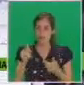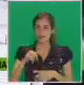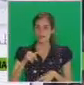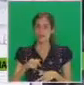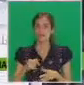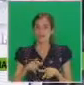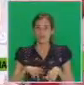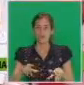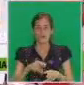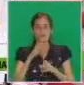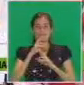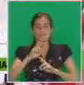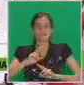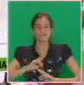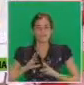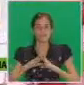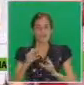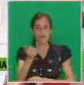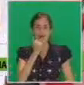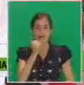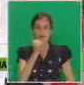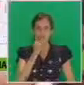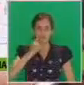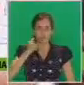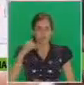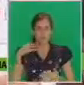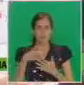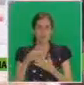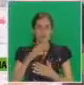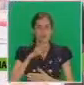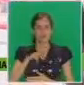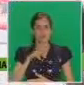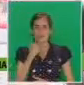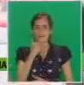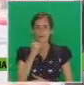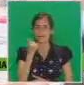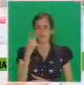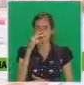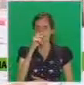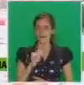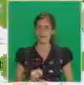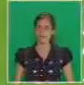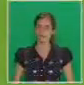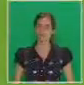para que estas personas respondan por todos los abusos que han venido cometiendo a lo largo de casi ya 12 años.